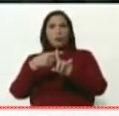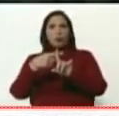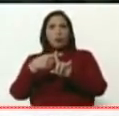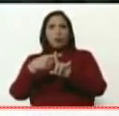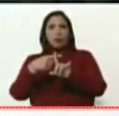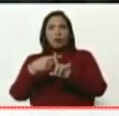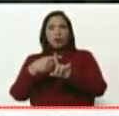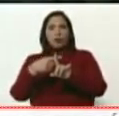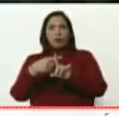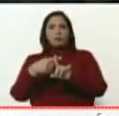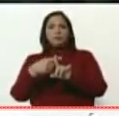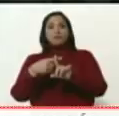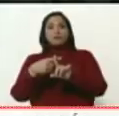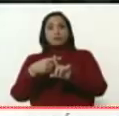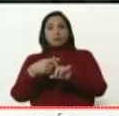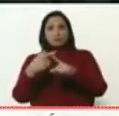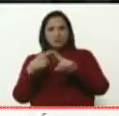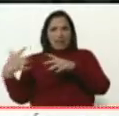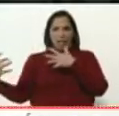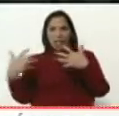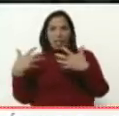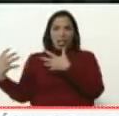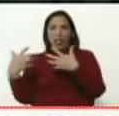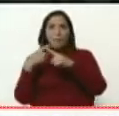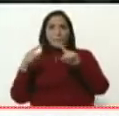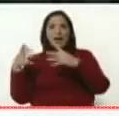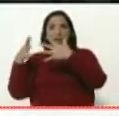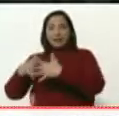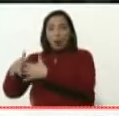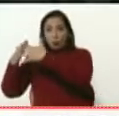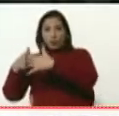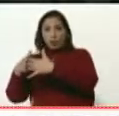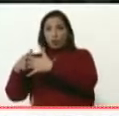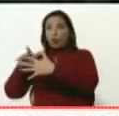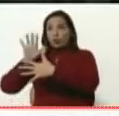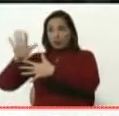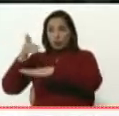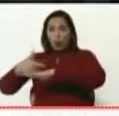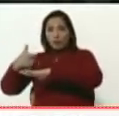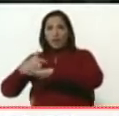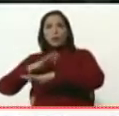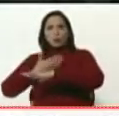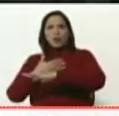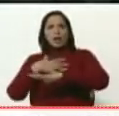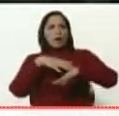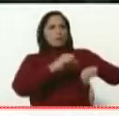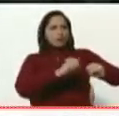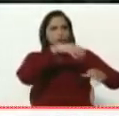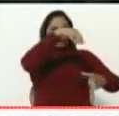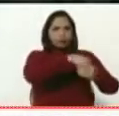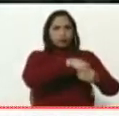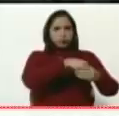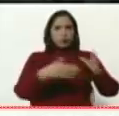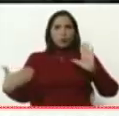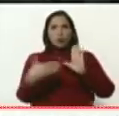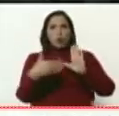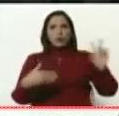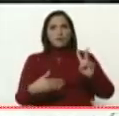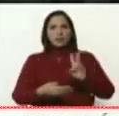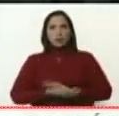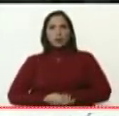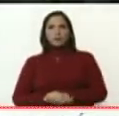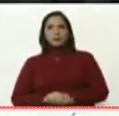de casus belli, de causa de guerra, para que los Estados Unidos, su gobierno, pudiera intervenir militarmente en contra de